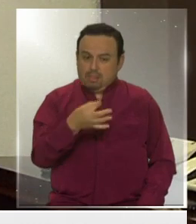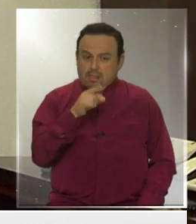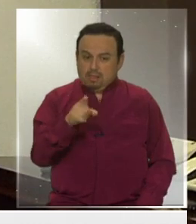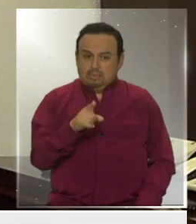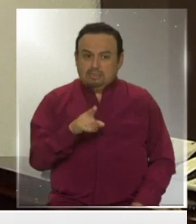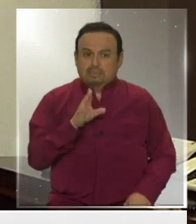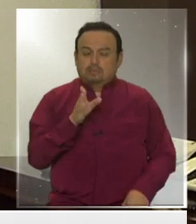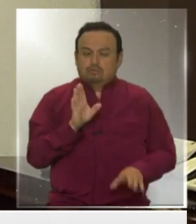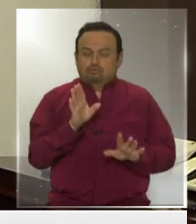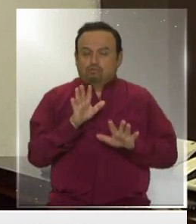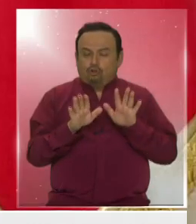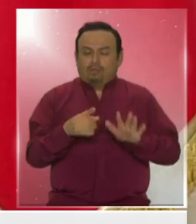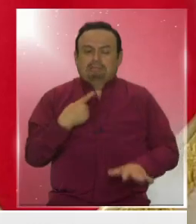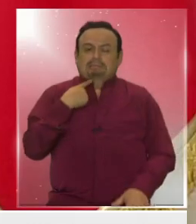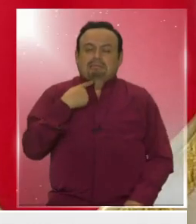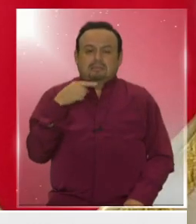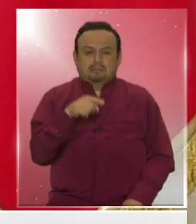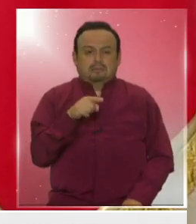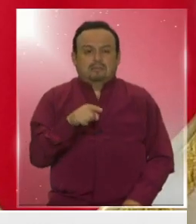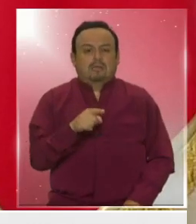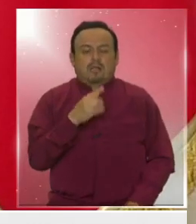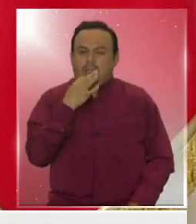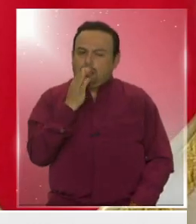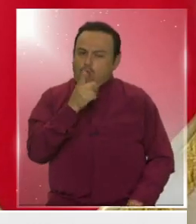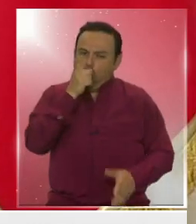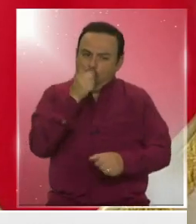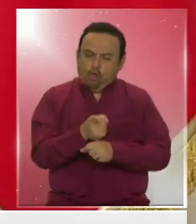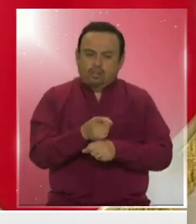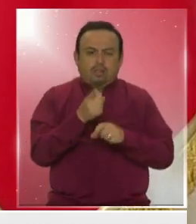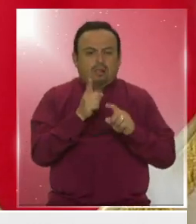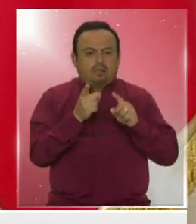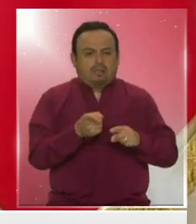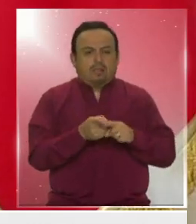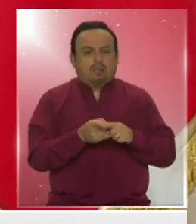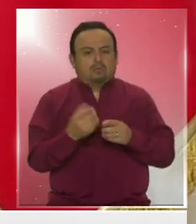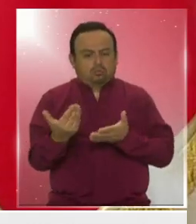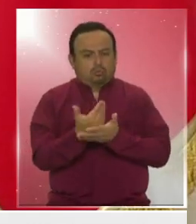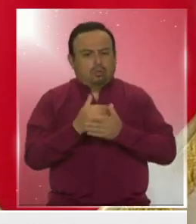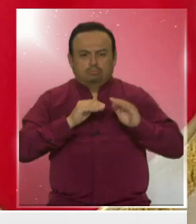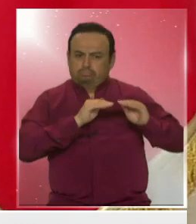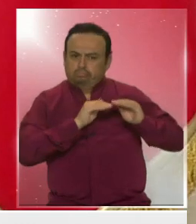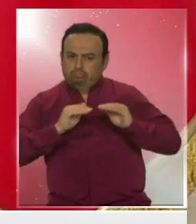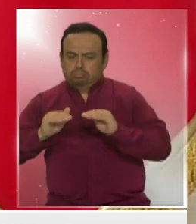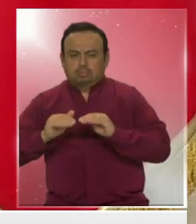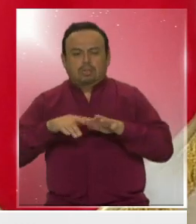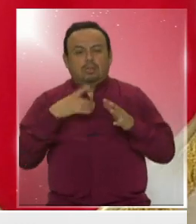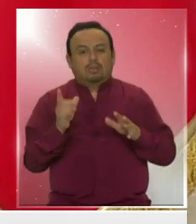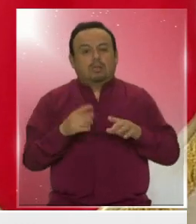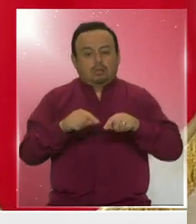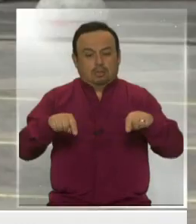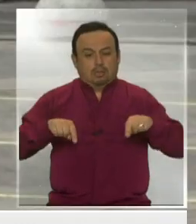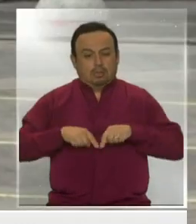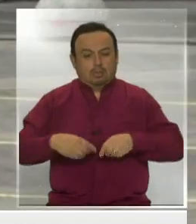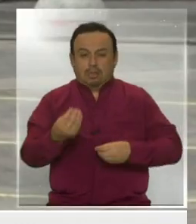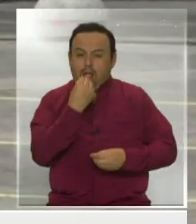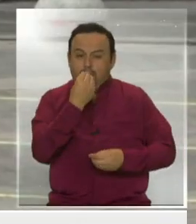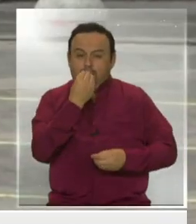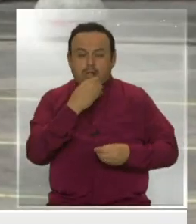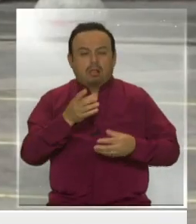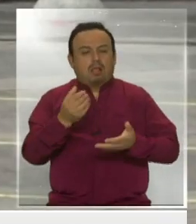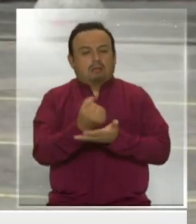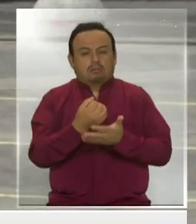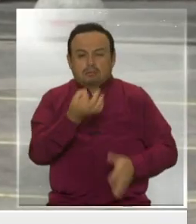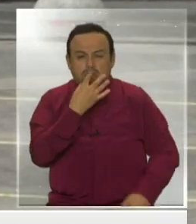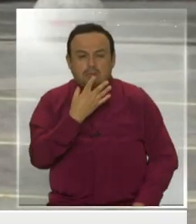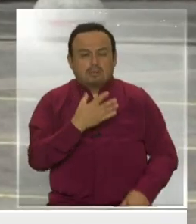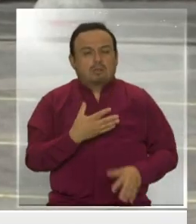amenaza persiste y por eso decretó la medida y ordenó también que se mantengan los salarios. Además de las tiendas de alimentos, las farmacias,